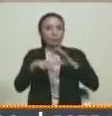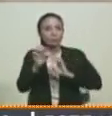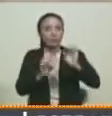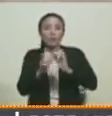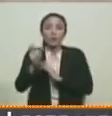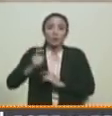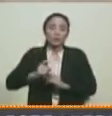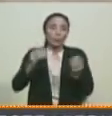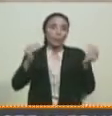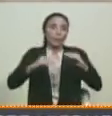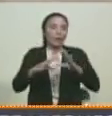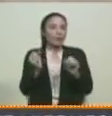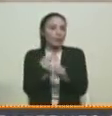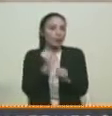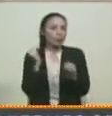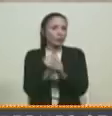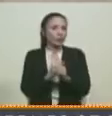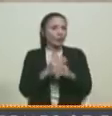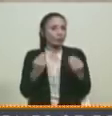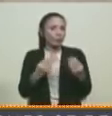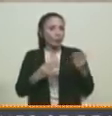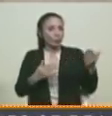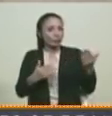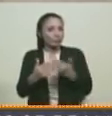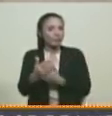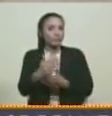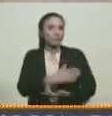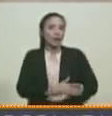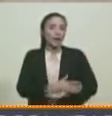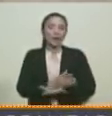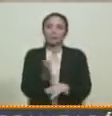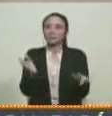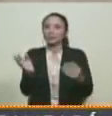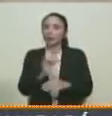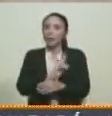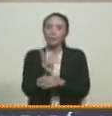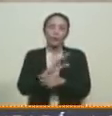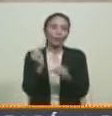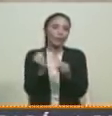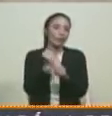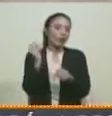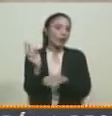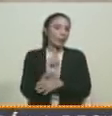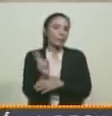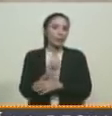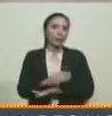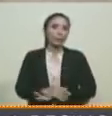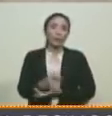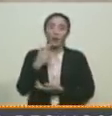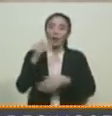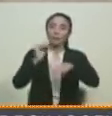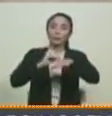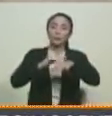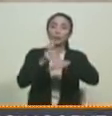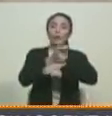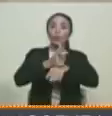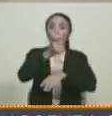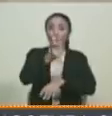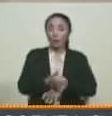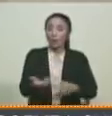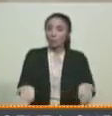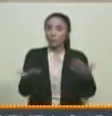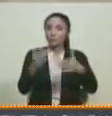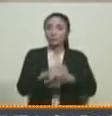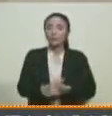Necesitamos generar una dinámica que sea demoledora. Se lo digo a los gobernadores permanentemente, y